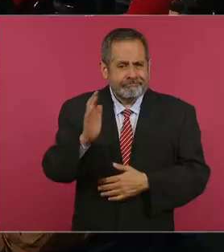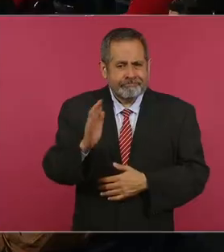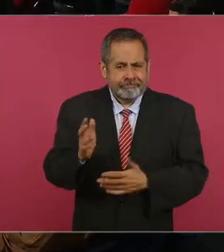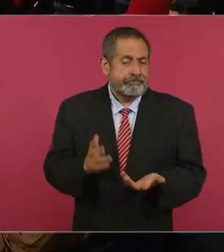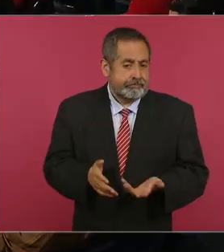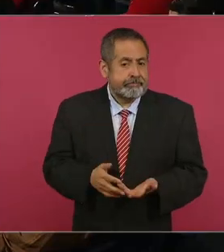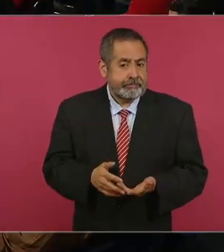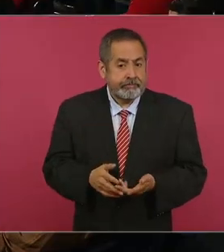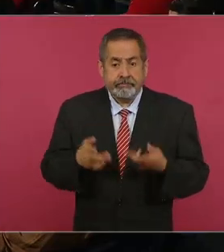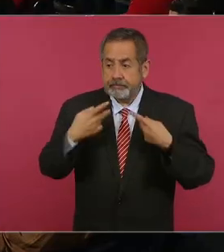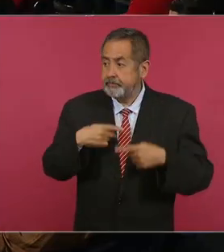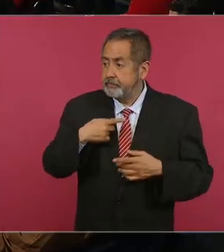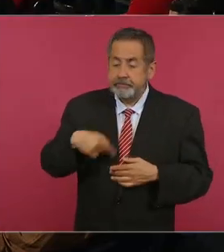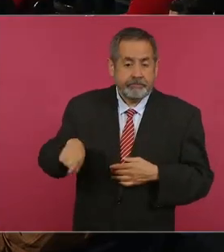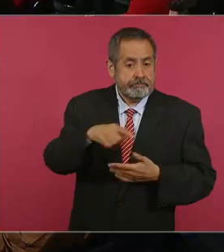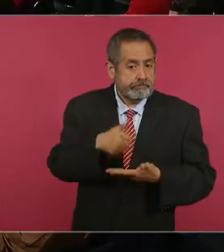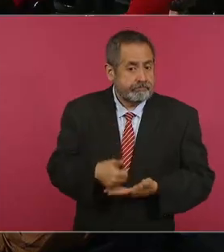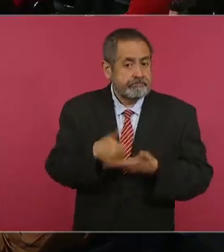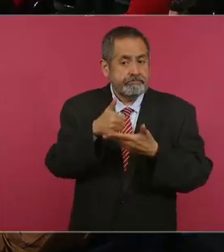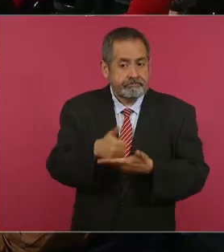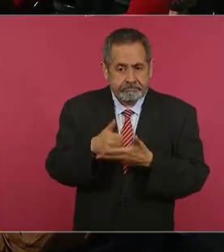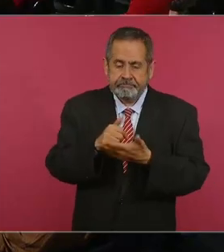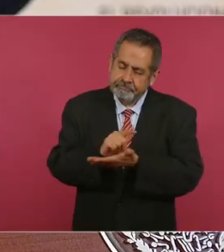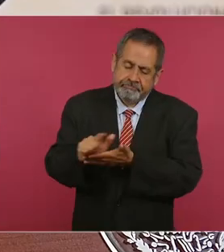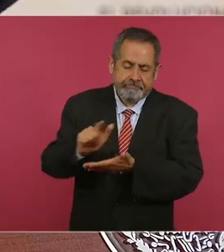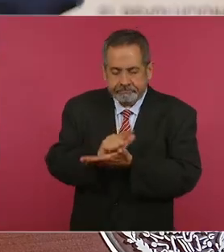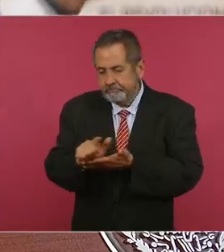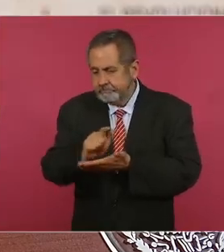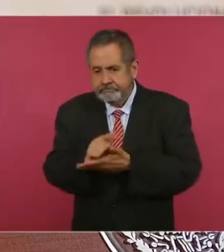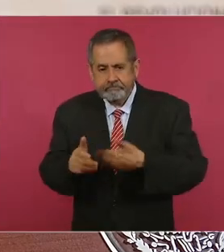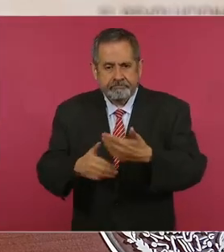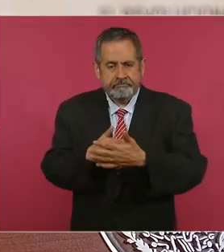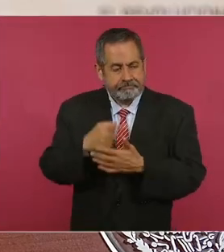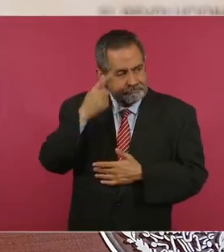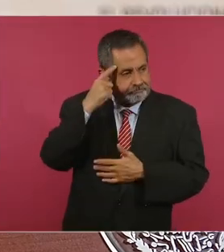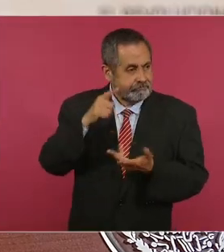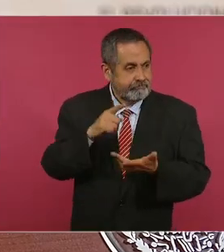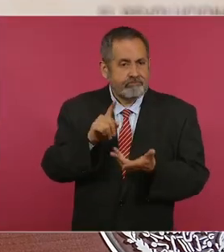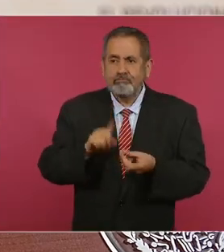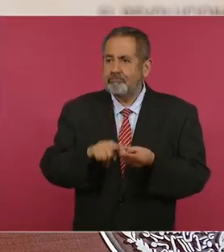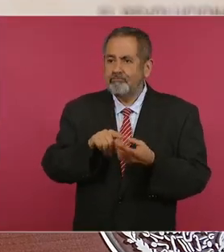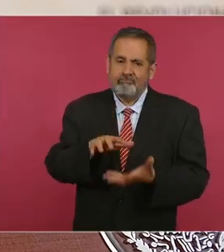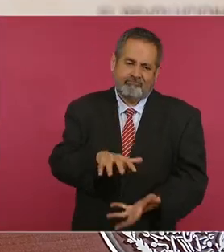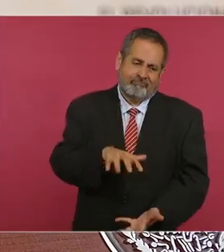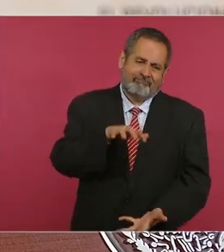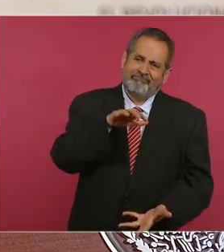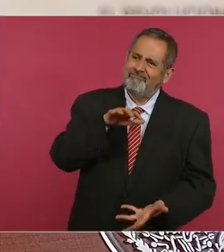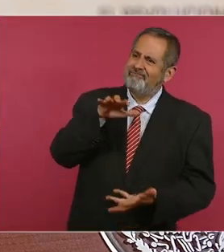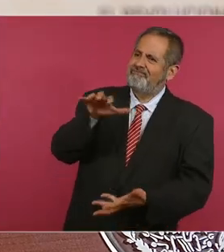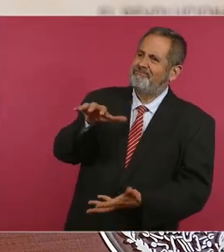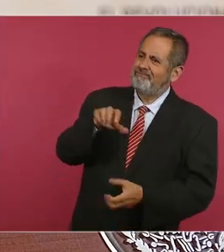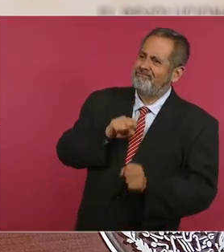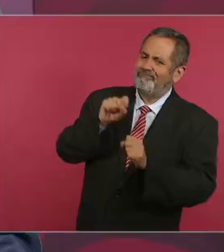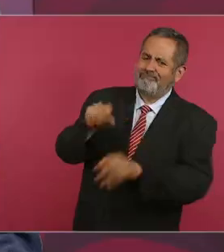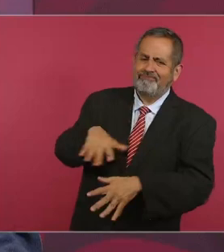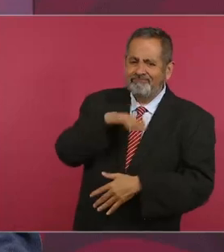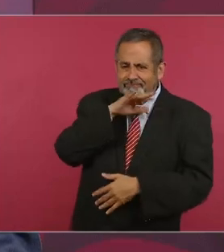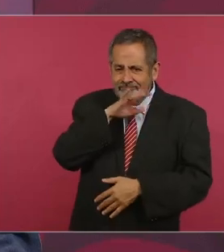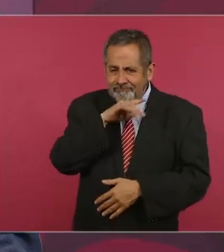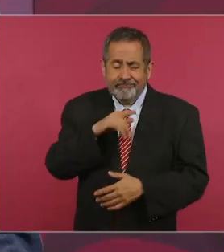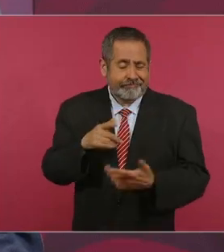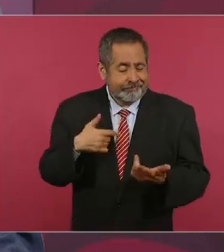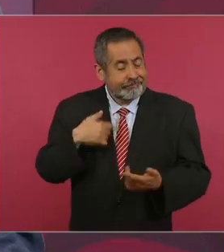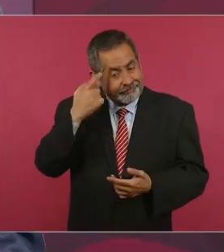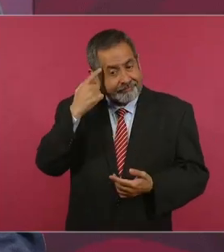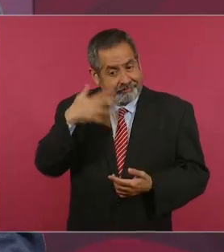porque la gente está ayudando y está limpiando y tenemos que buscar depósitos para la basura